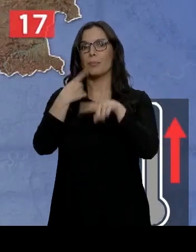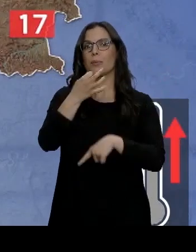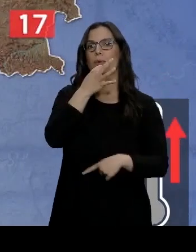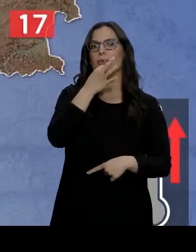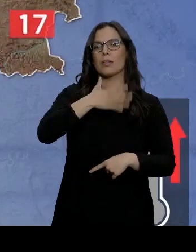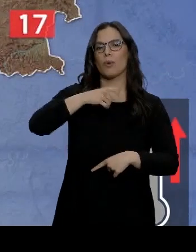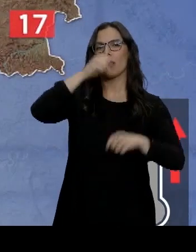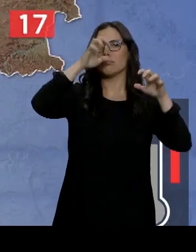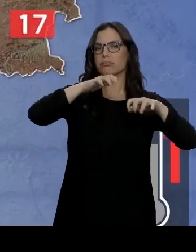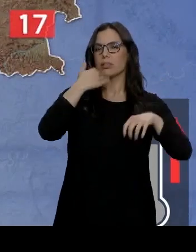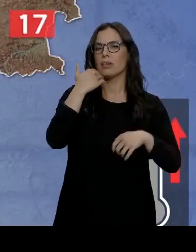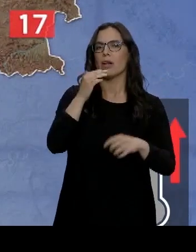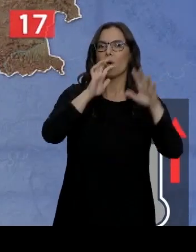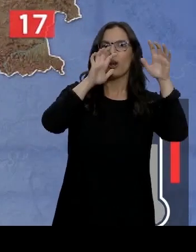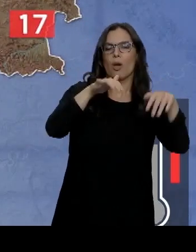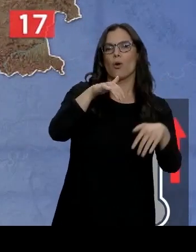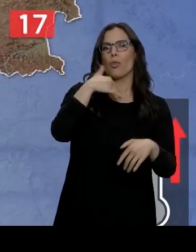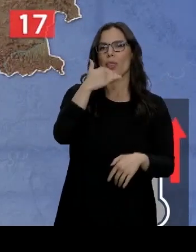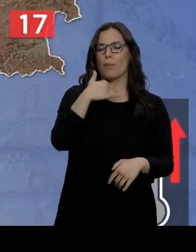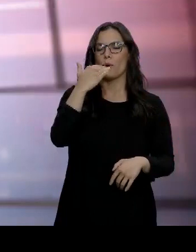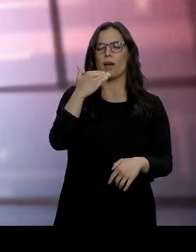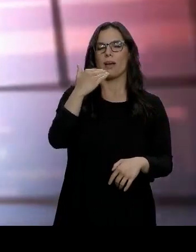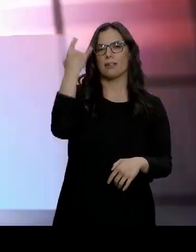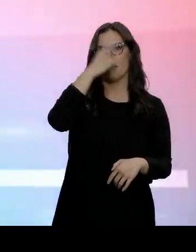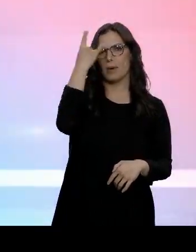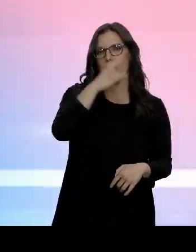alguna gota en León, Zamora y Salamanca.